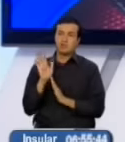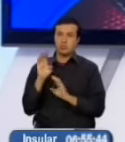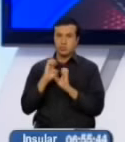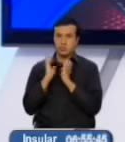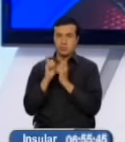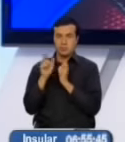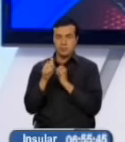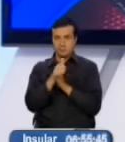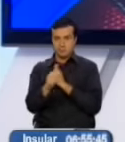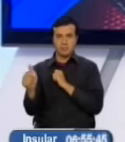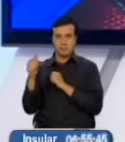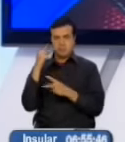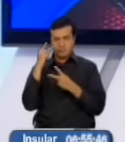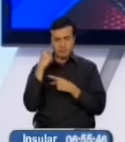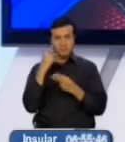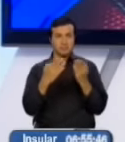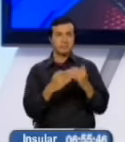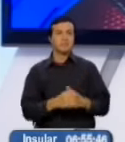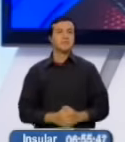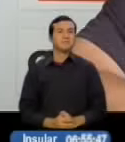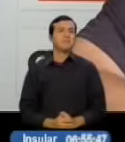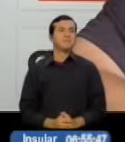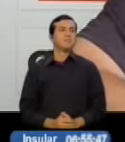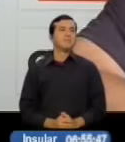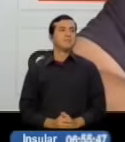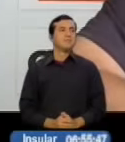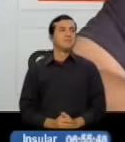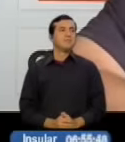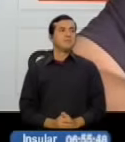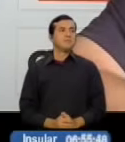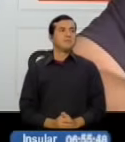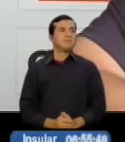su gente. Declaraciones de Jorge Celi.